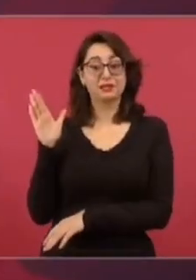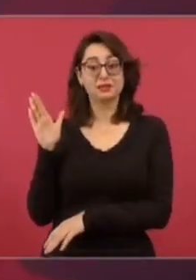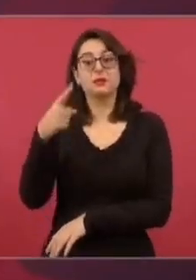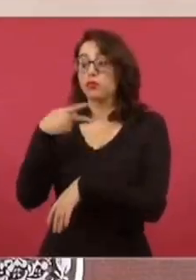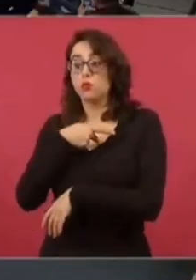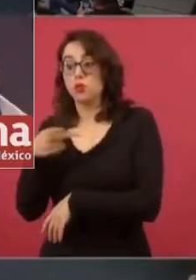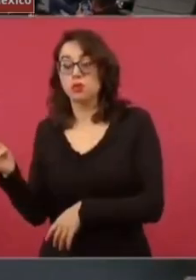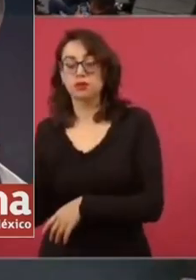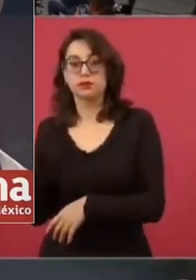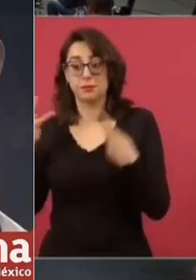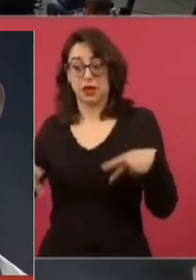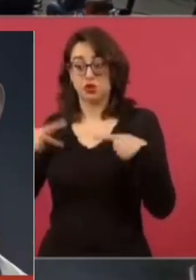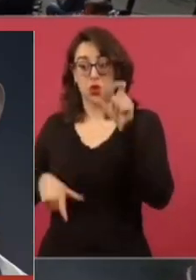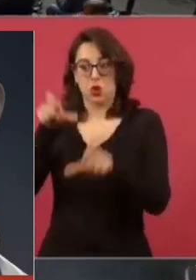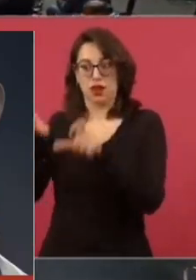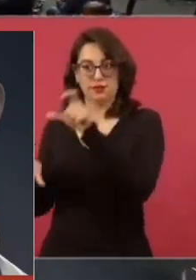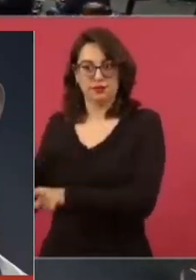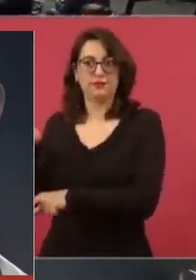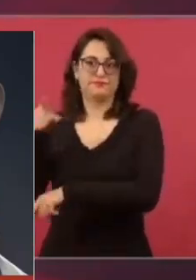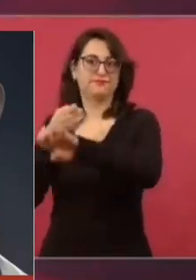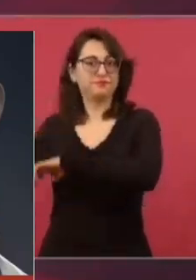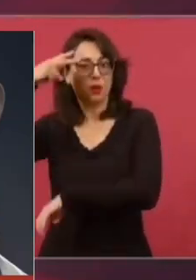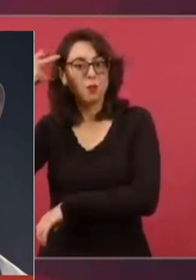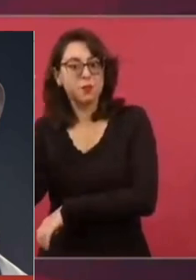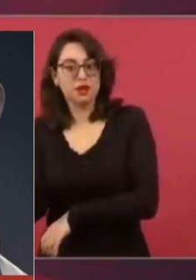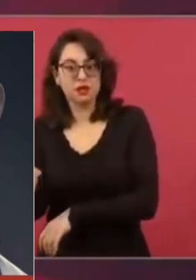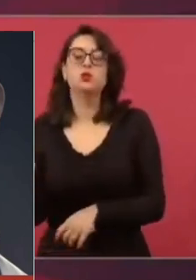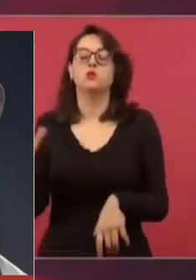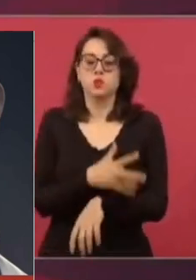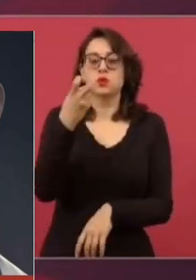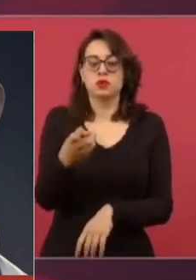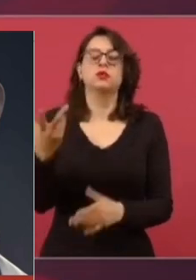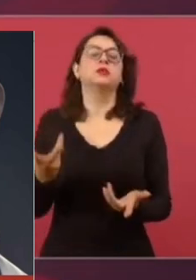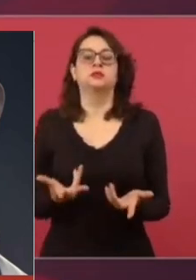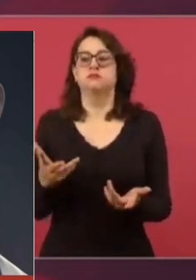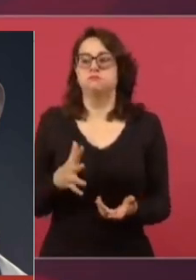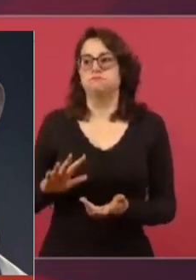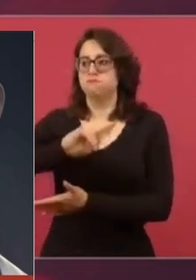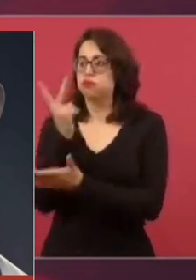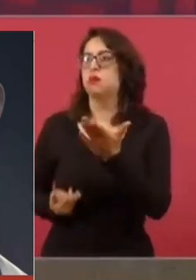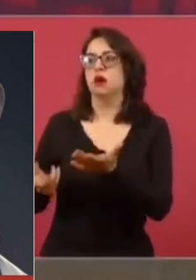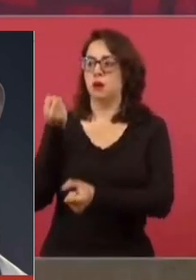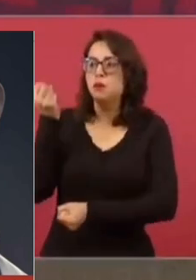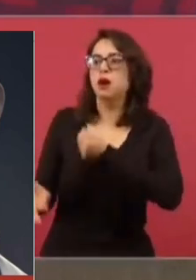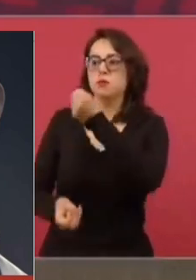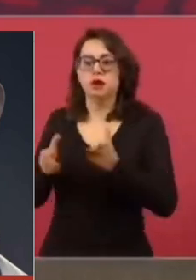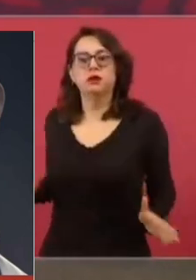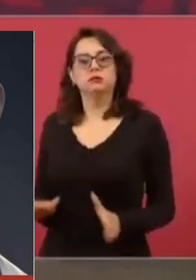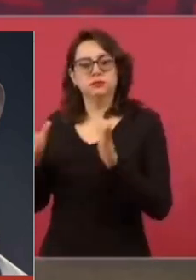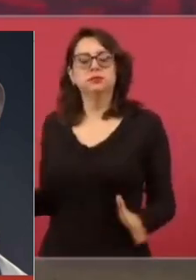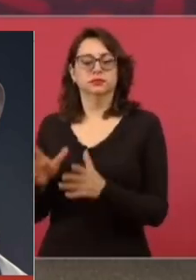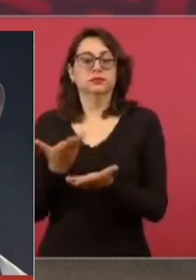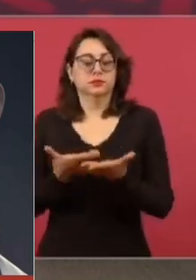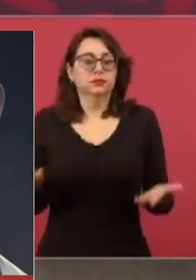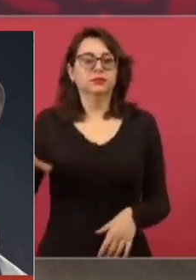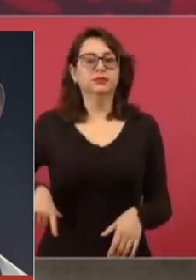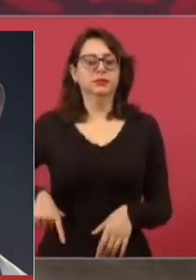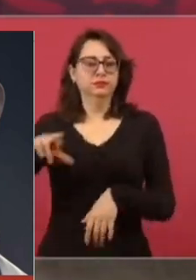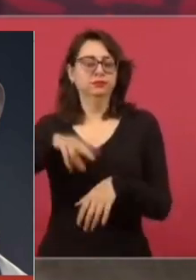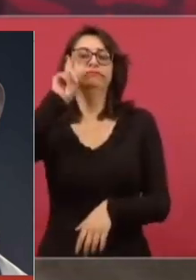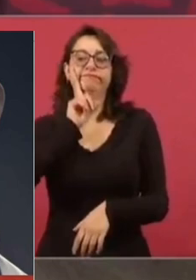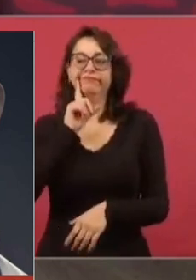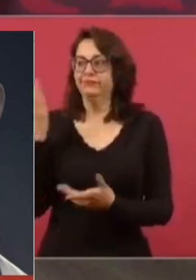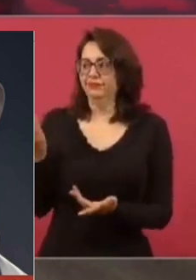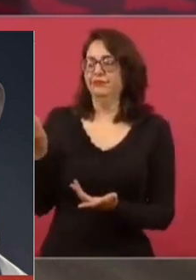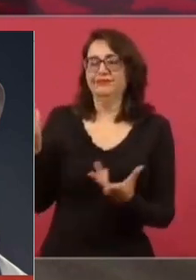pobre. Y ahí es donde estamos invirtiendo más en todos los programas de bienestar y lo vamos a seguir haciendo con la maestra. Y si pues ella